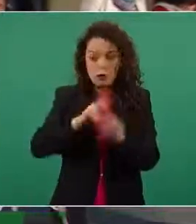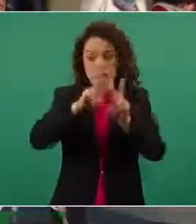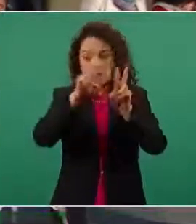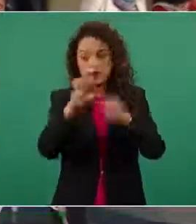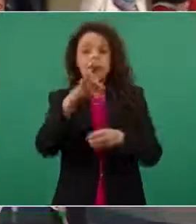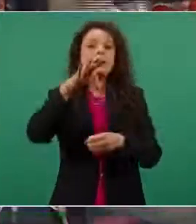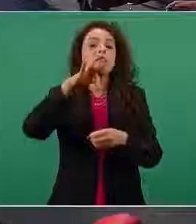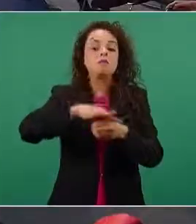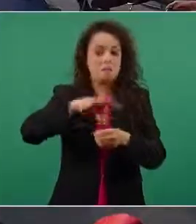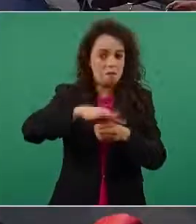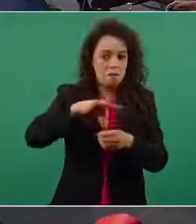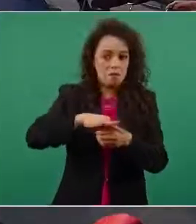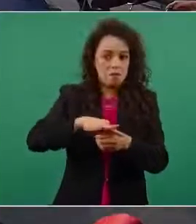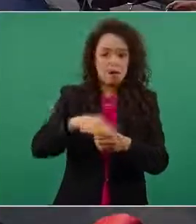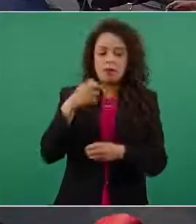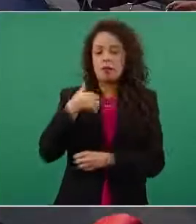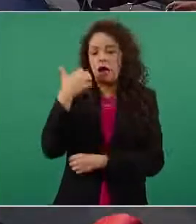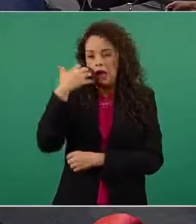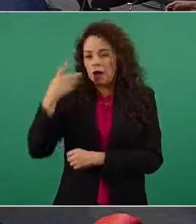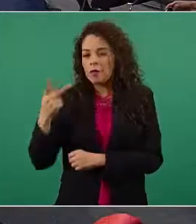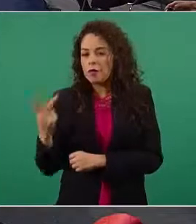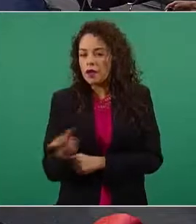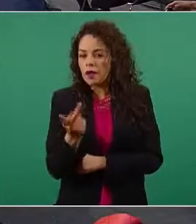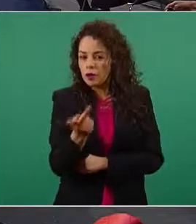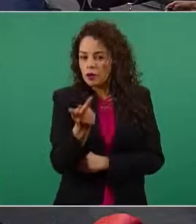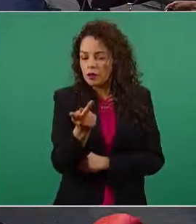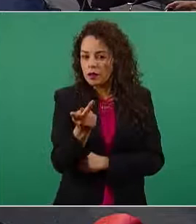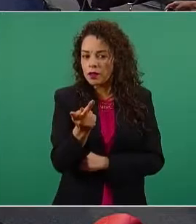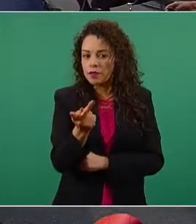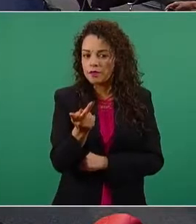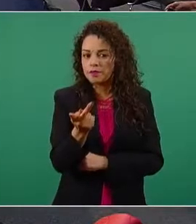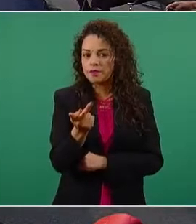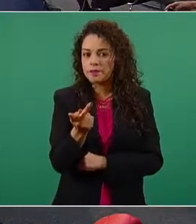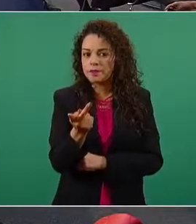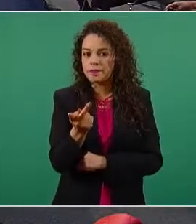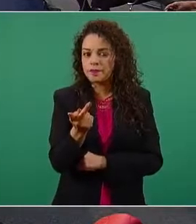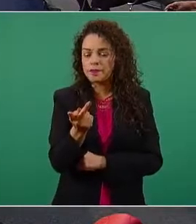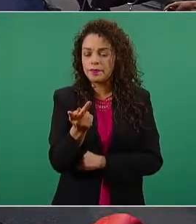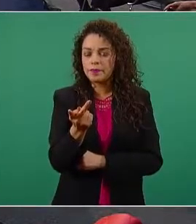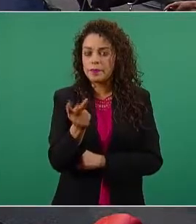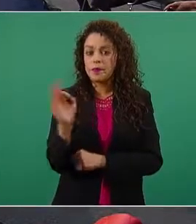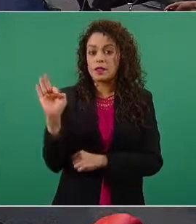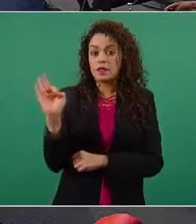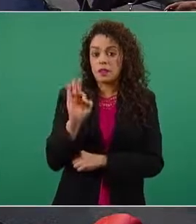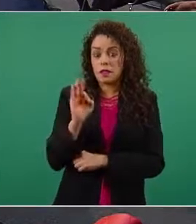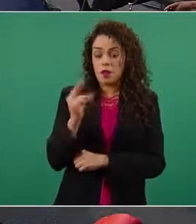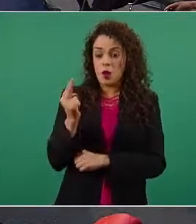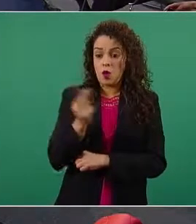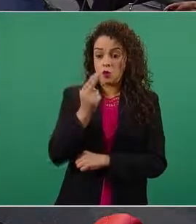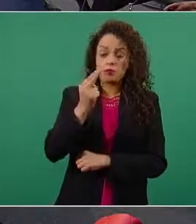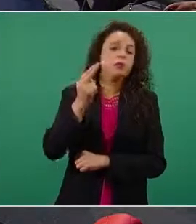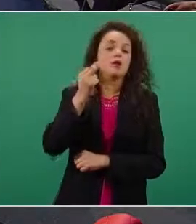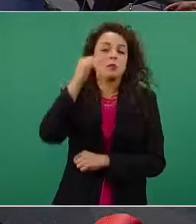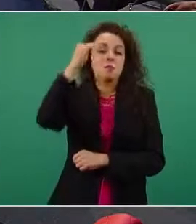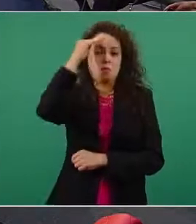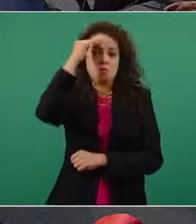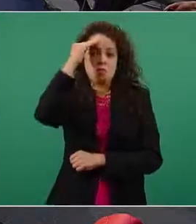Y la pregunta en este caso sería si no estarían ustedes contemplando pues